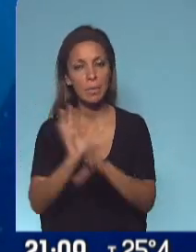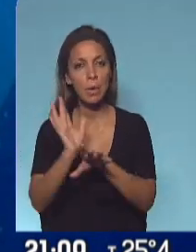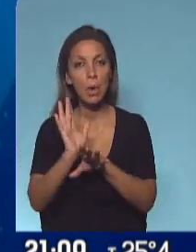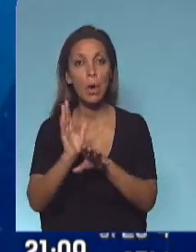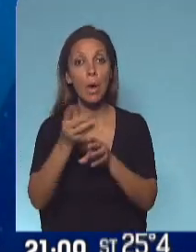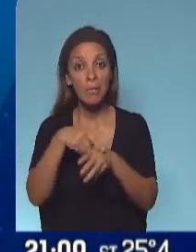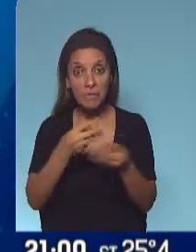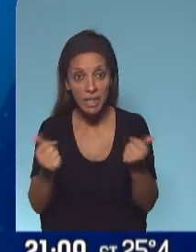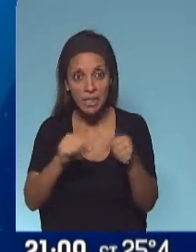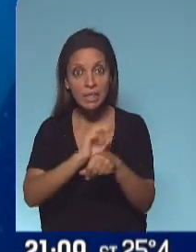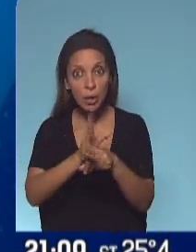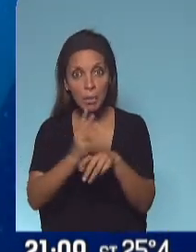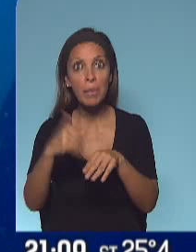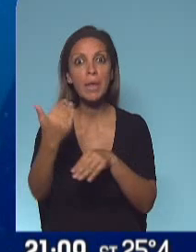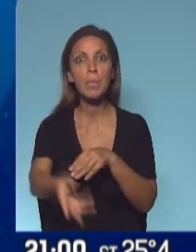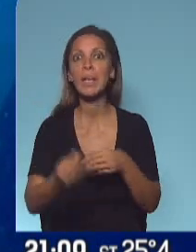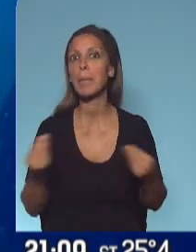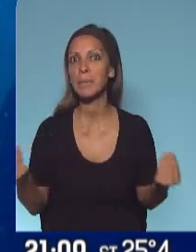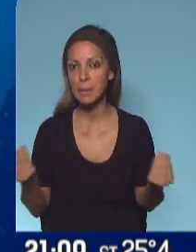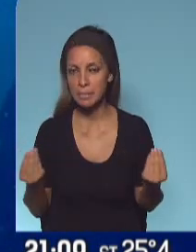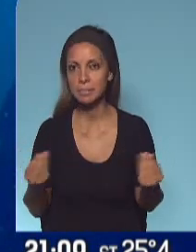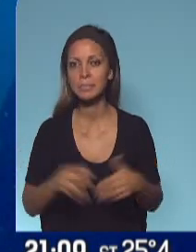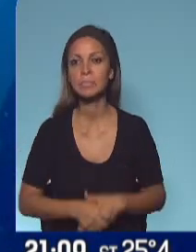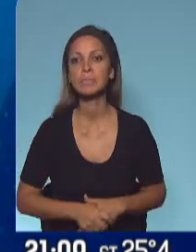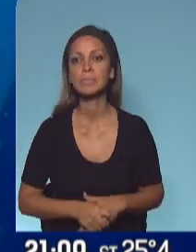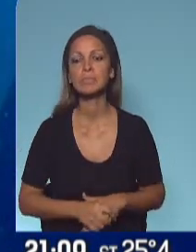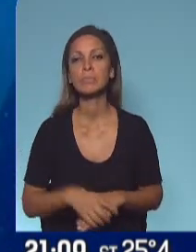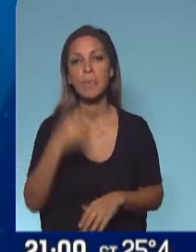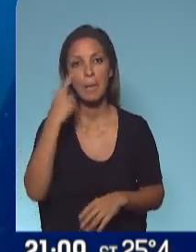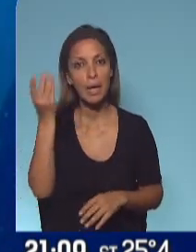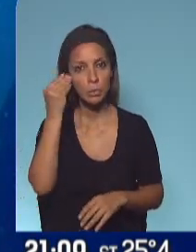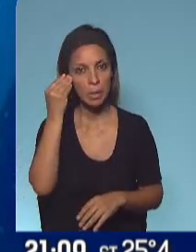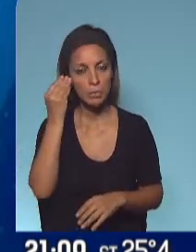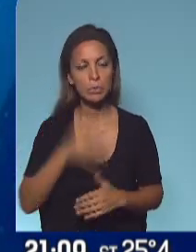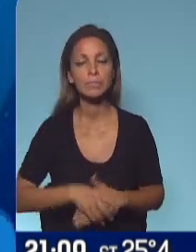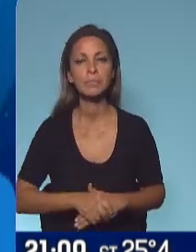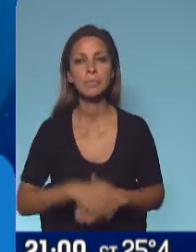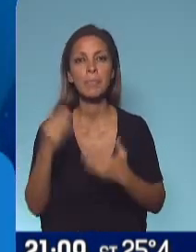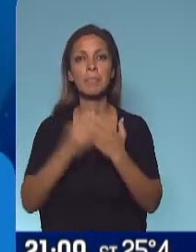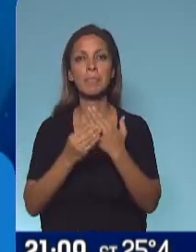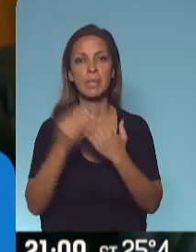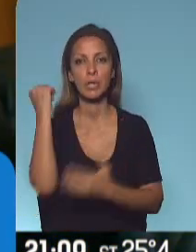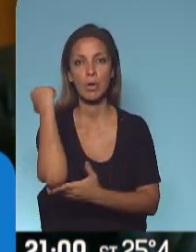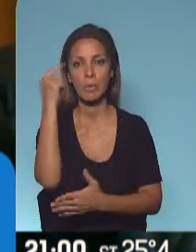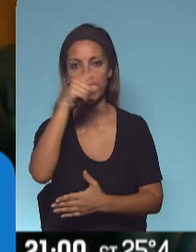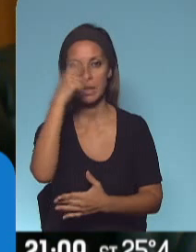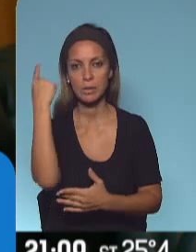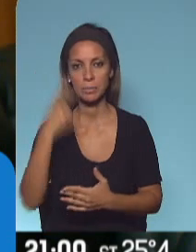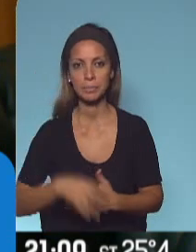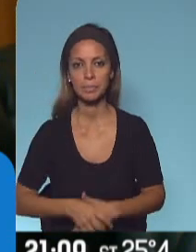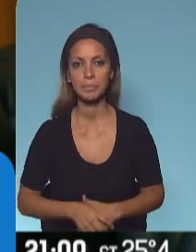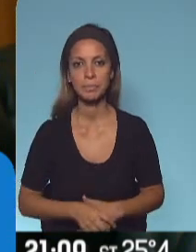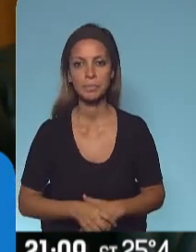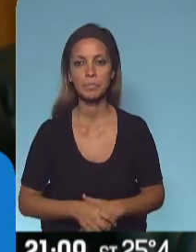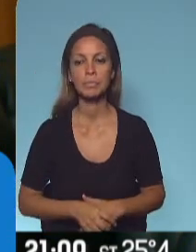para que aquí luego charlemos al respecto. Escuchamos a Haroldo Montagu, viceministro de Economía de la Nación. El